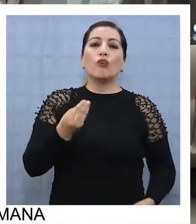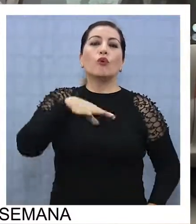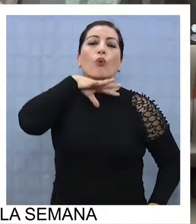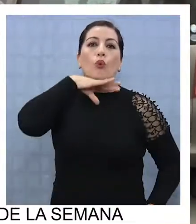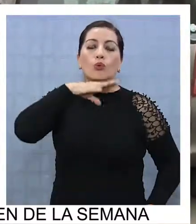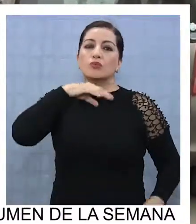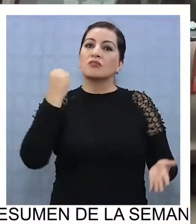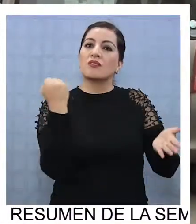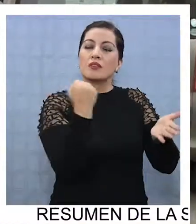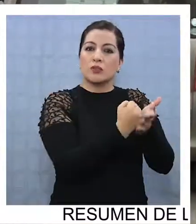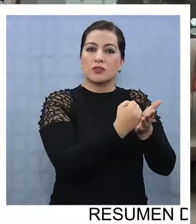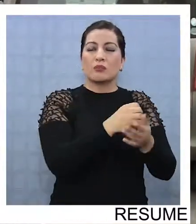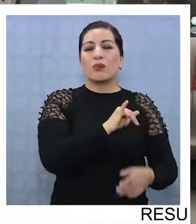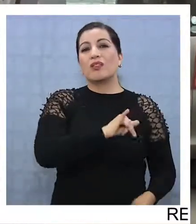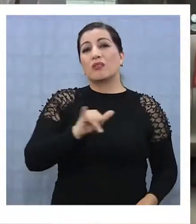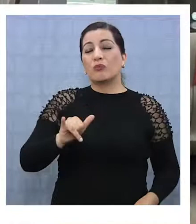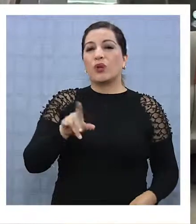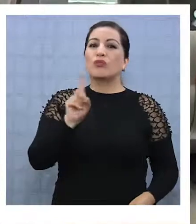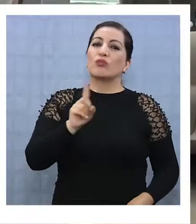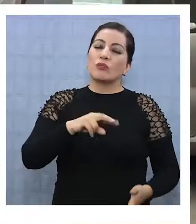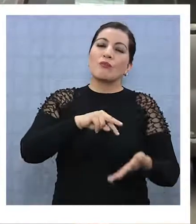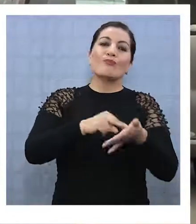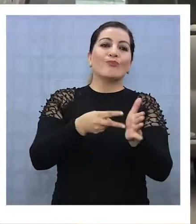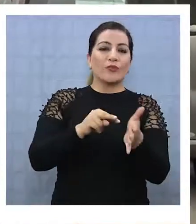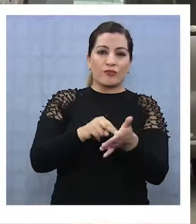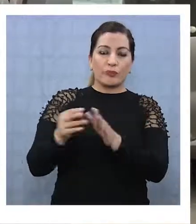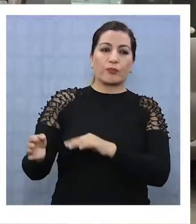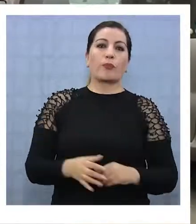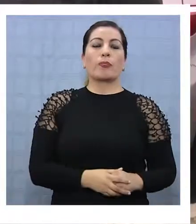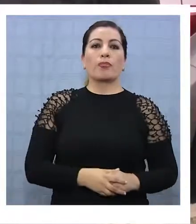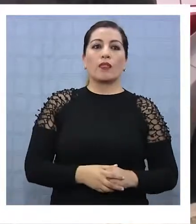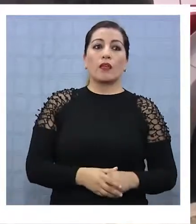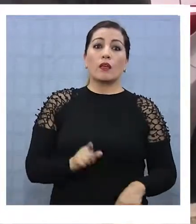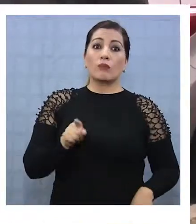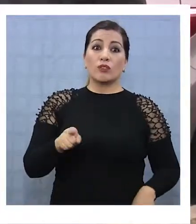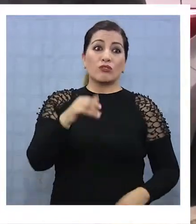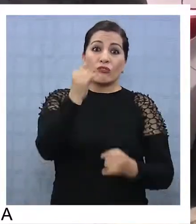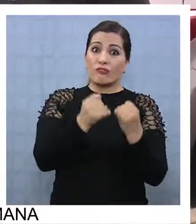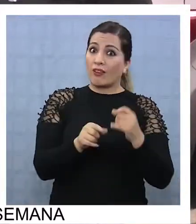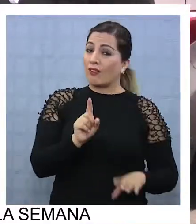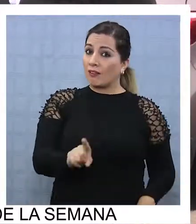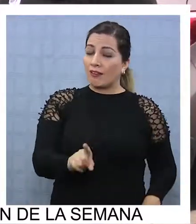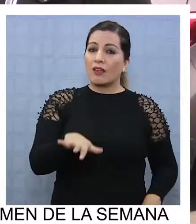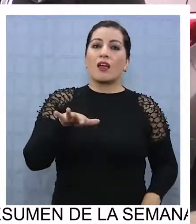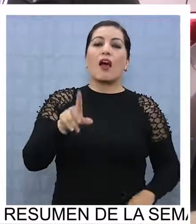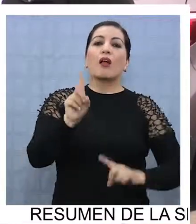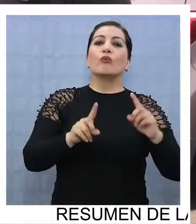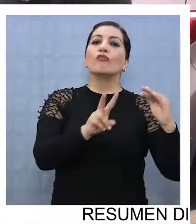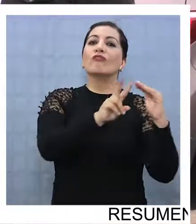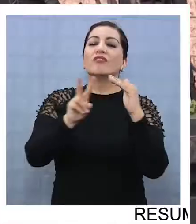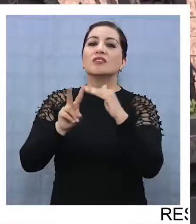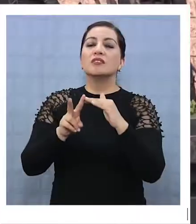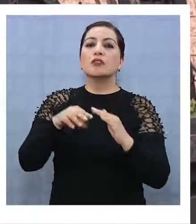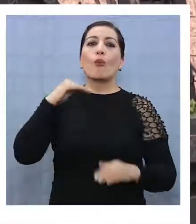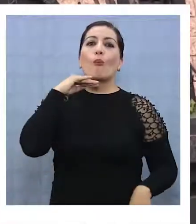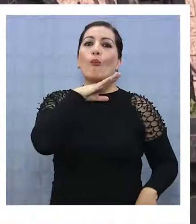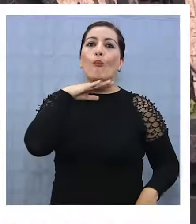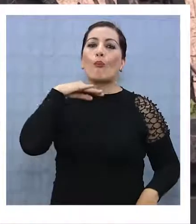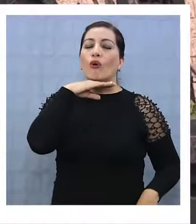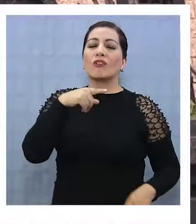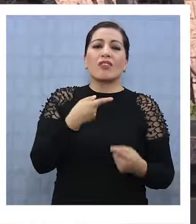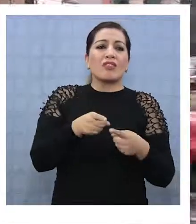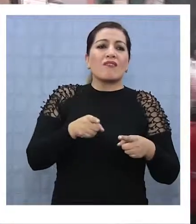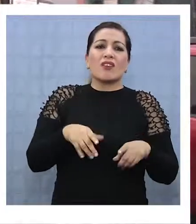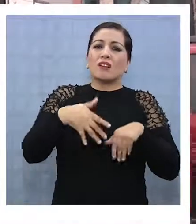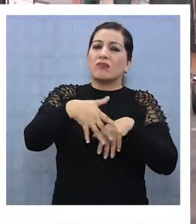hagan un buen uso de su patente para así evitar todo tipo de problemas. Pero esto no termina aquí ya que los vecinos del barrio El